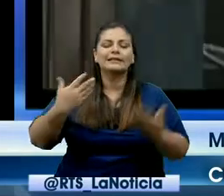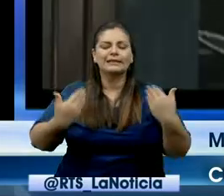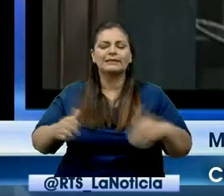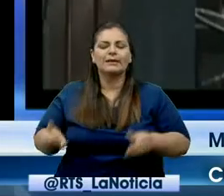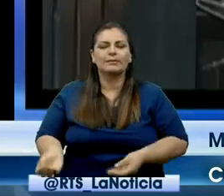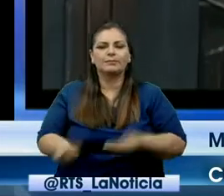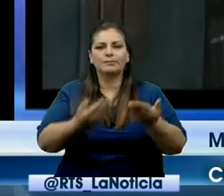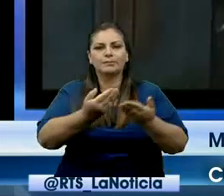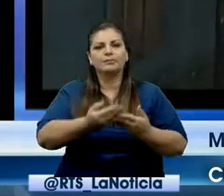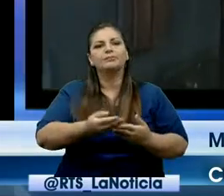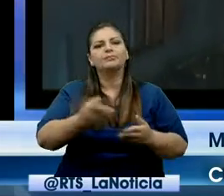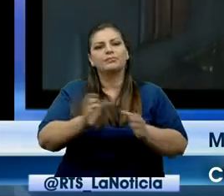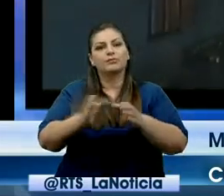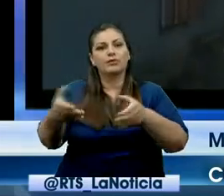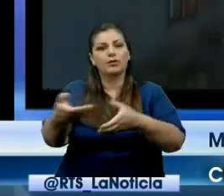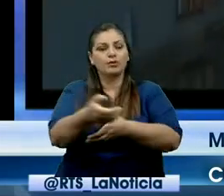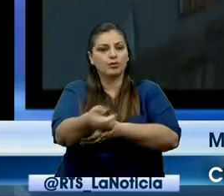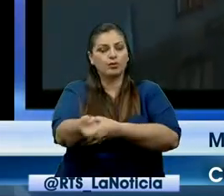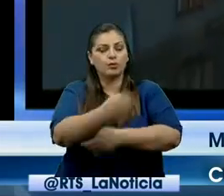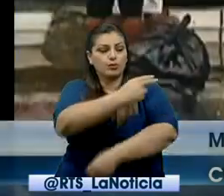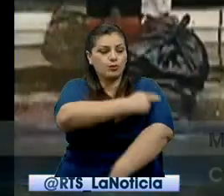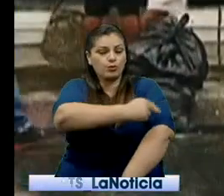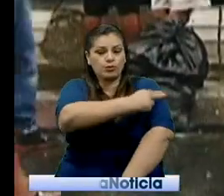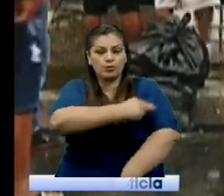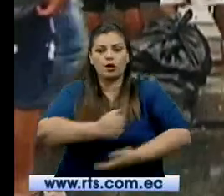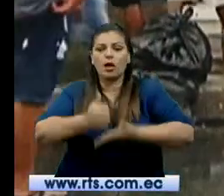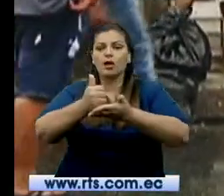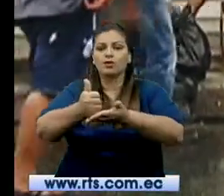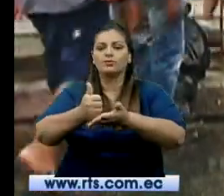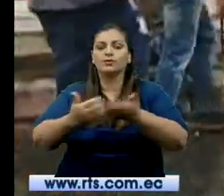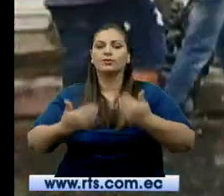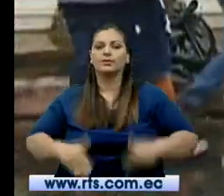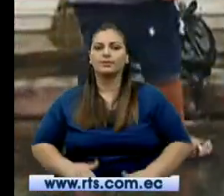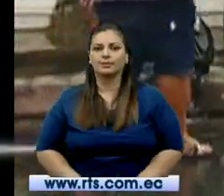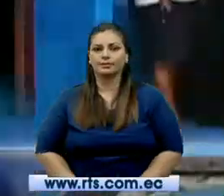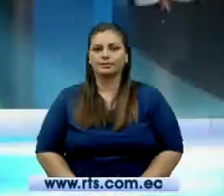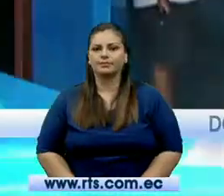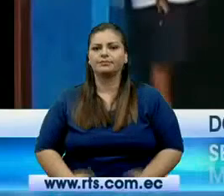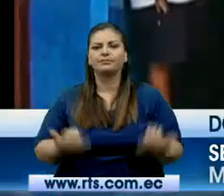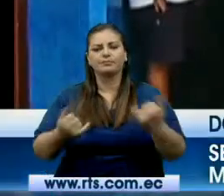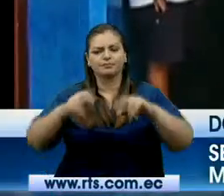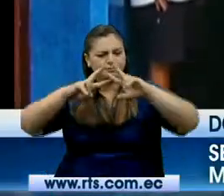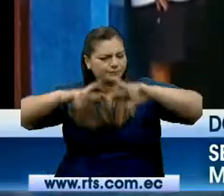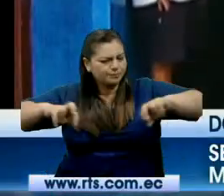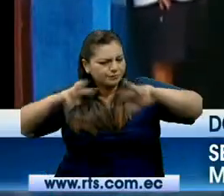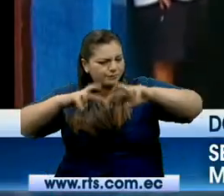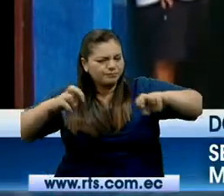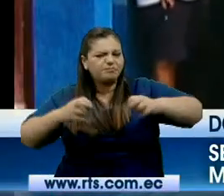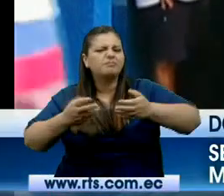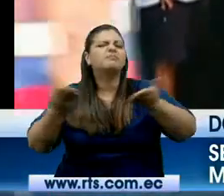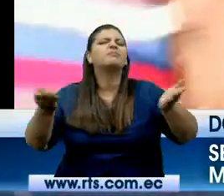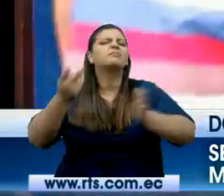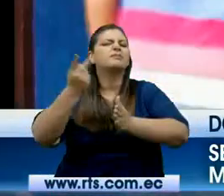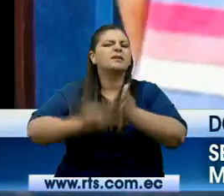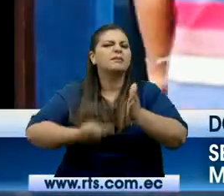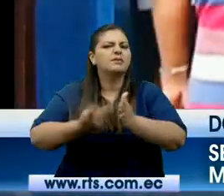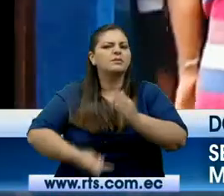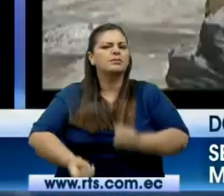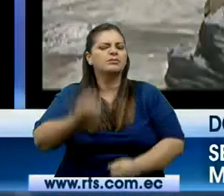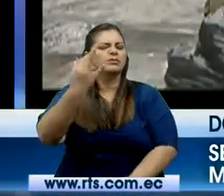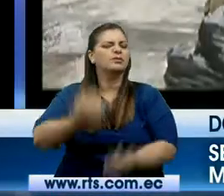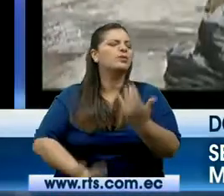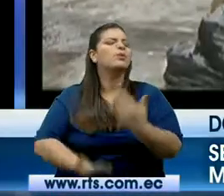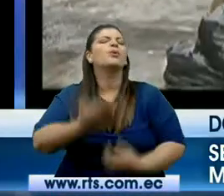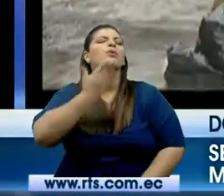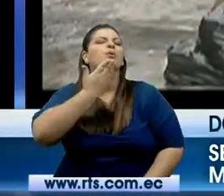por nuestro personal de ambulancia, de paramédicos. Aseguran que aún se deben hacer las investigaciones para determinar qué fue lo que ocurrió.